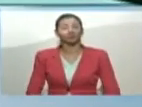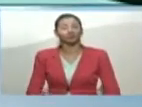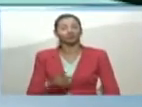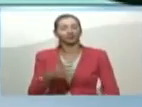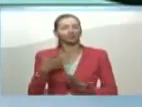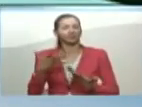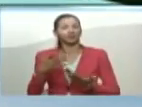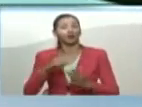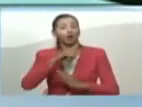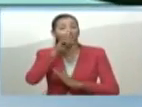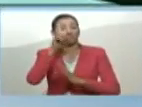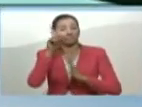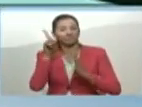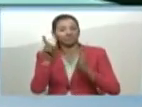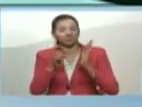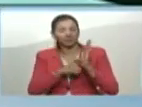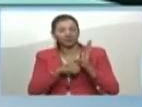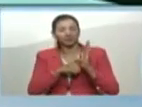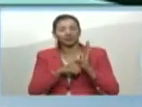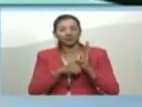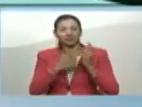el plan